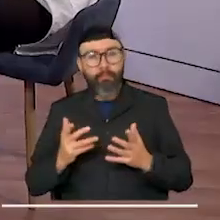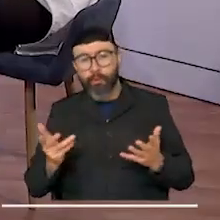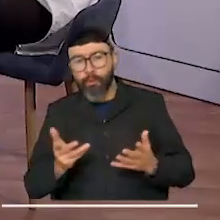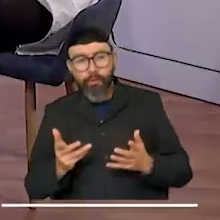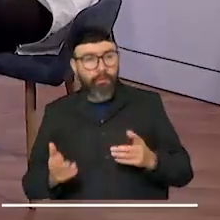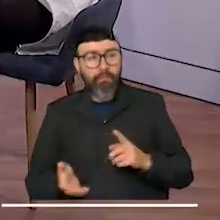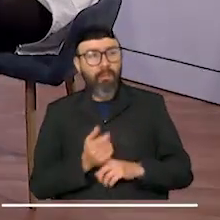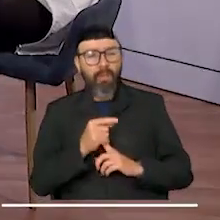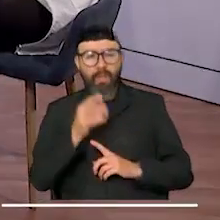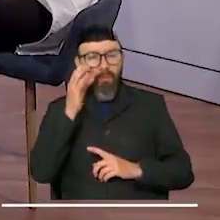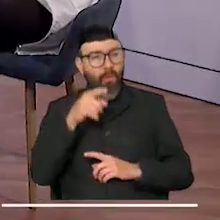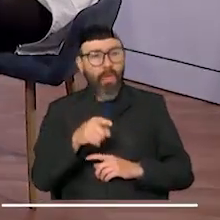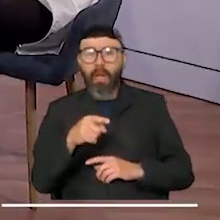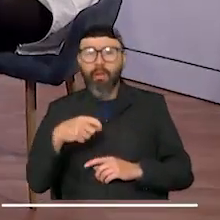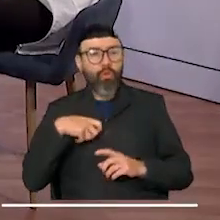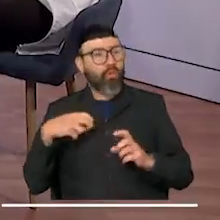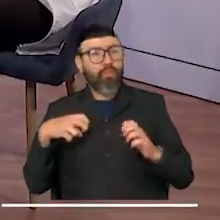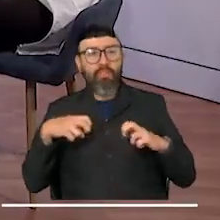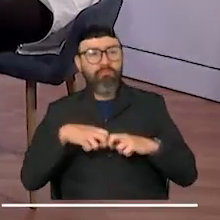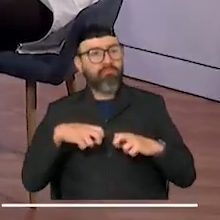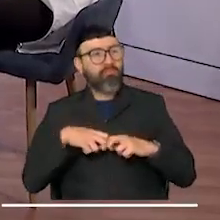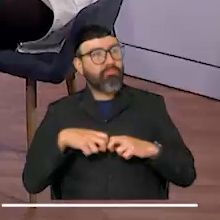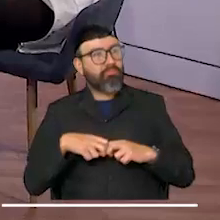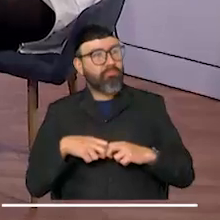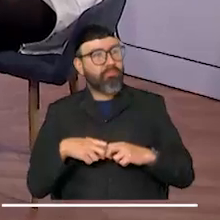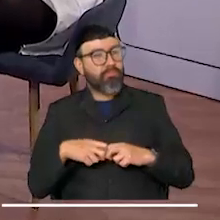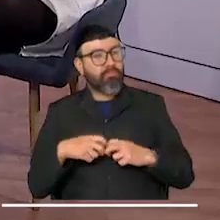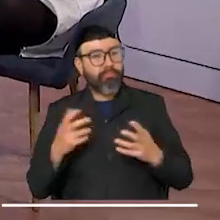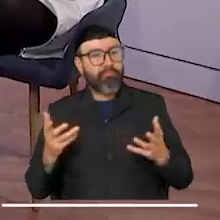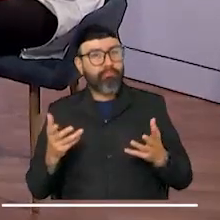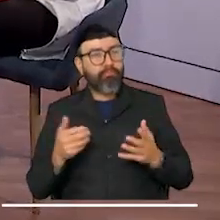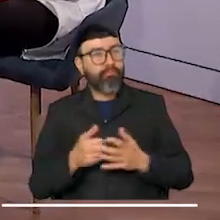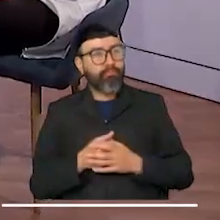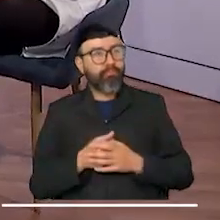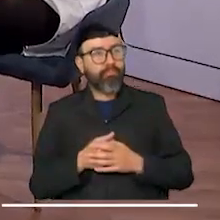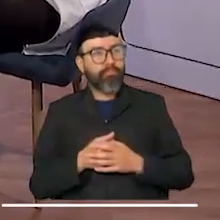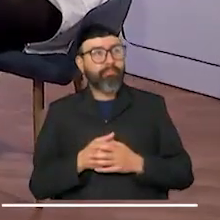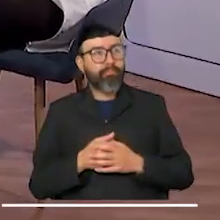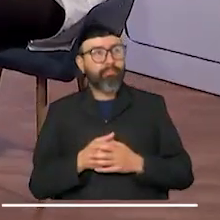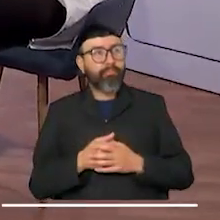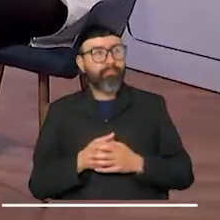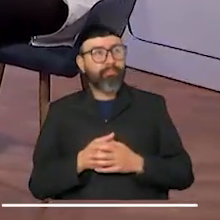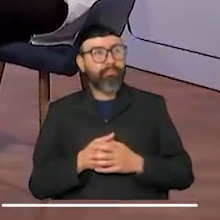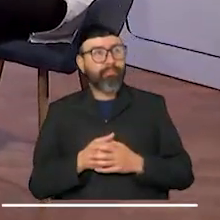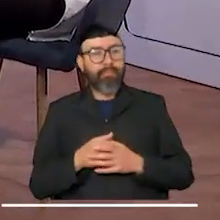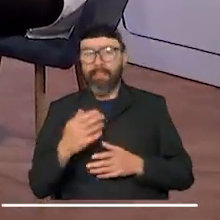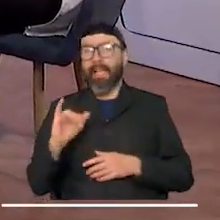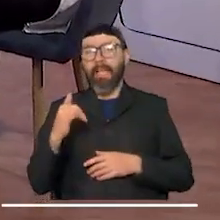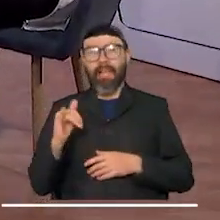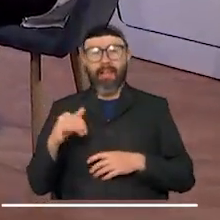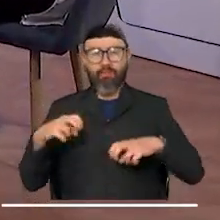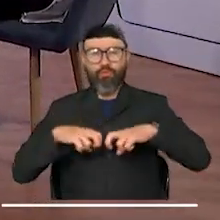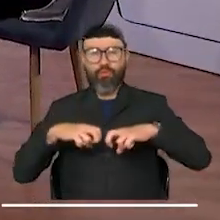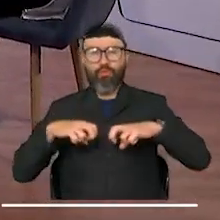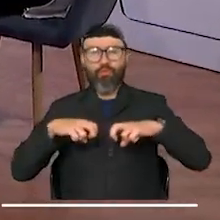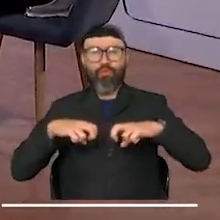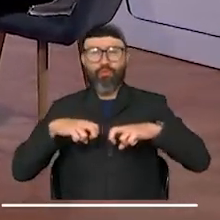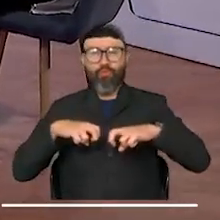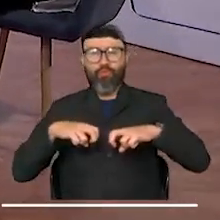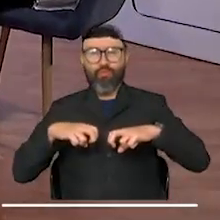descargado puede ser será que se descargue como ve Aquí no hay ninguna Esto sí